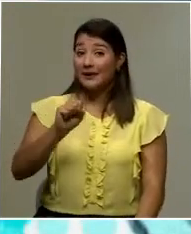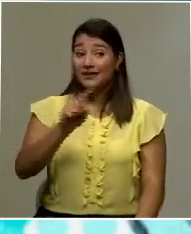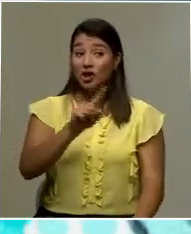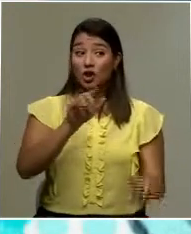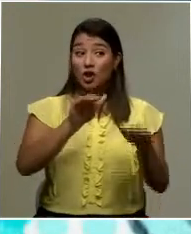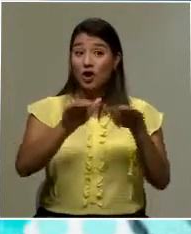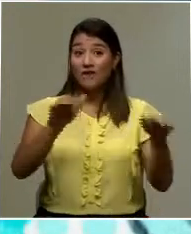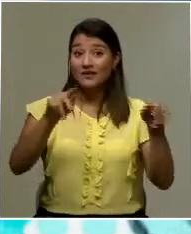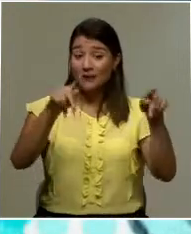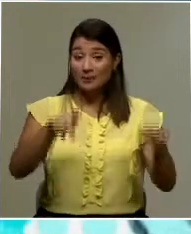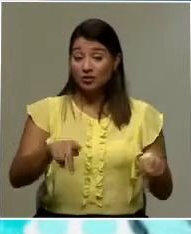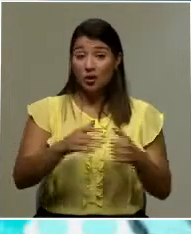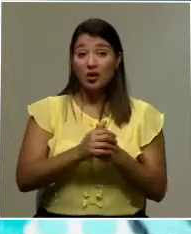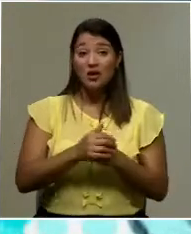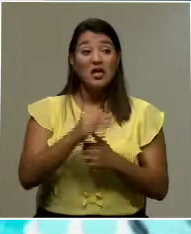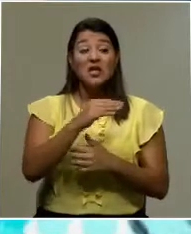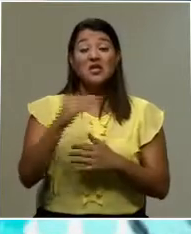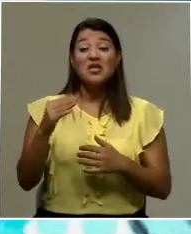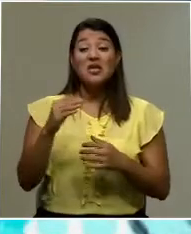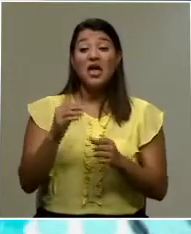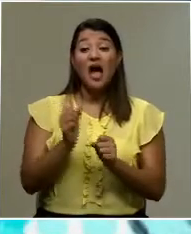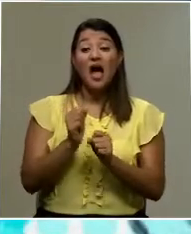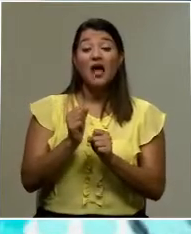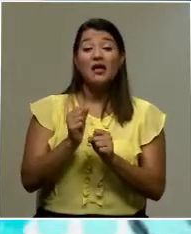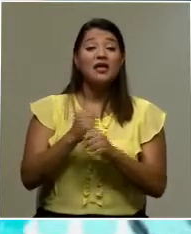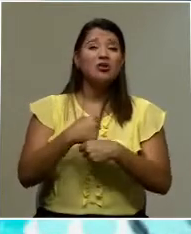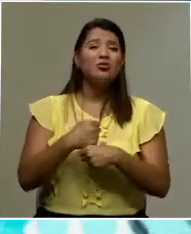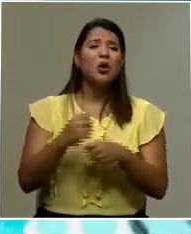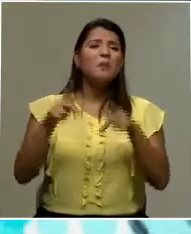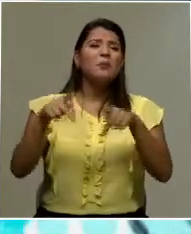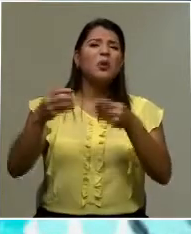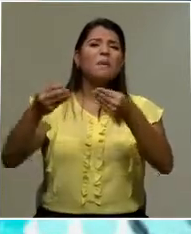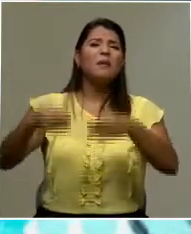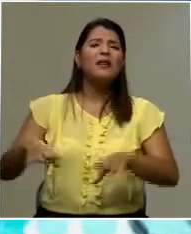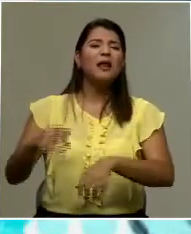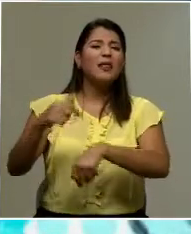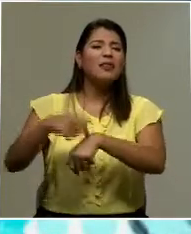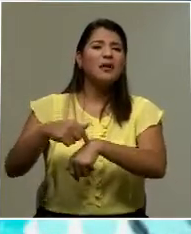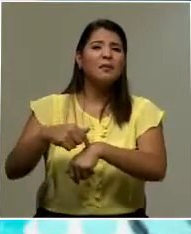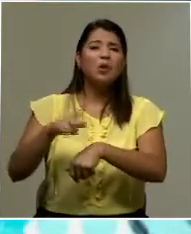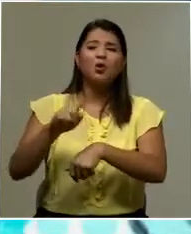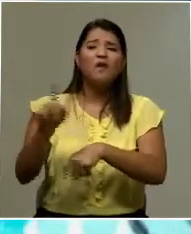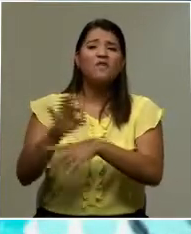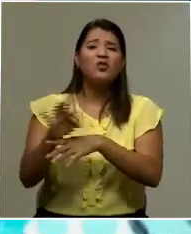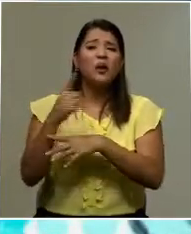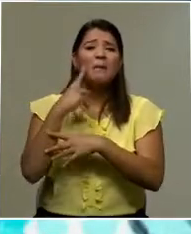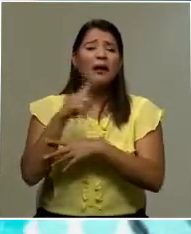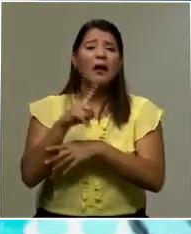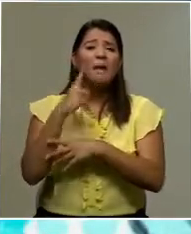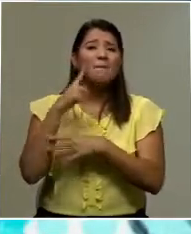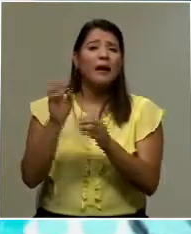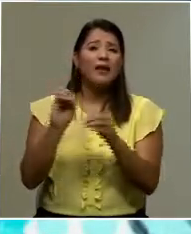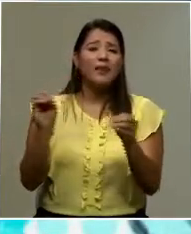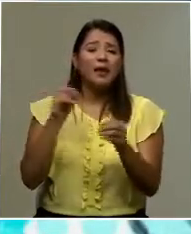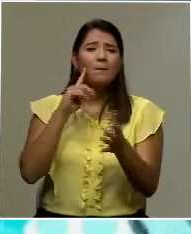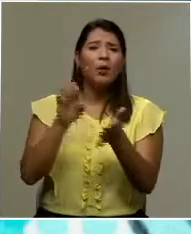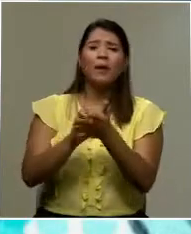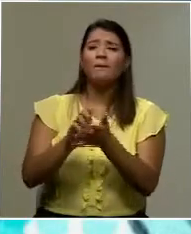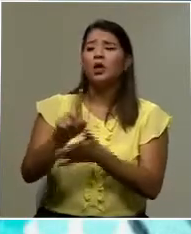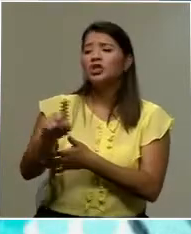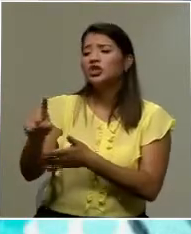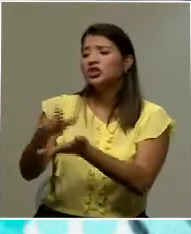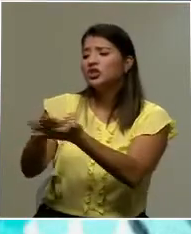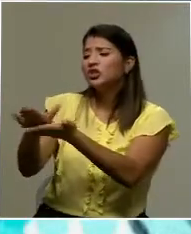hacer que la gente perdiera el tiempo en cosas que no servían para nada, como andar desinfectando superficies y desinfectando la compra, pero no tener